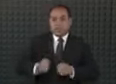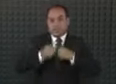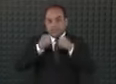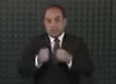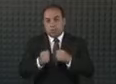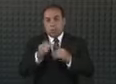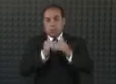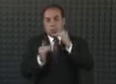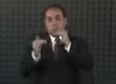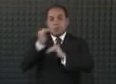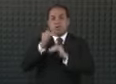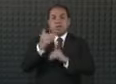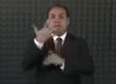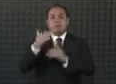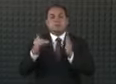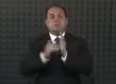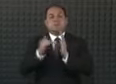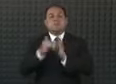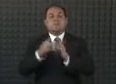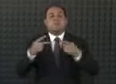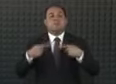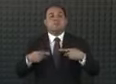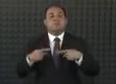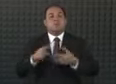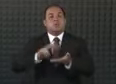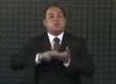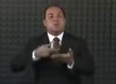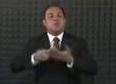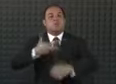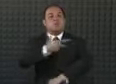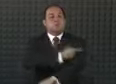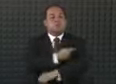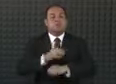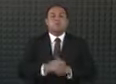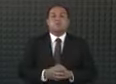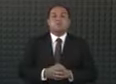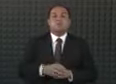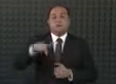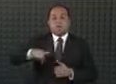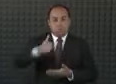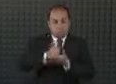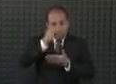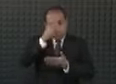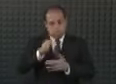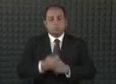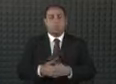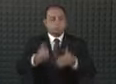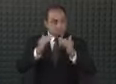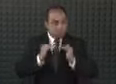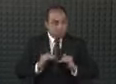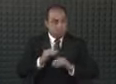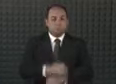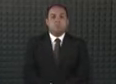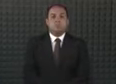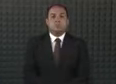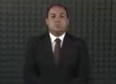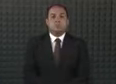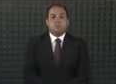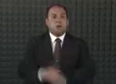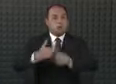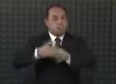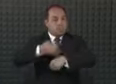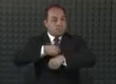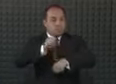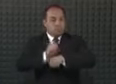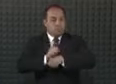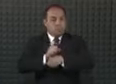seguramente superando las 5 millones de personas con esquema completo en la Ciudad de México. Siguiente. Para la próxima